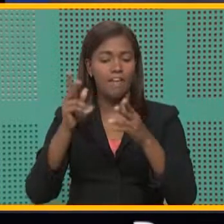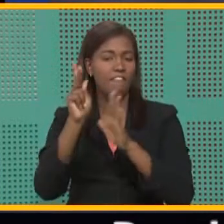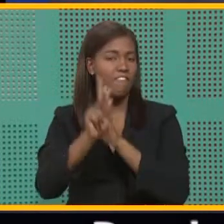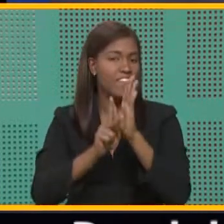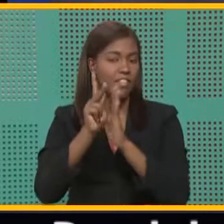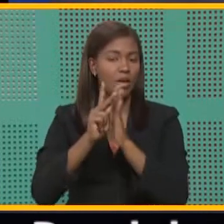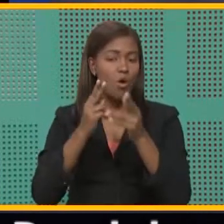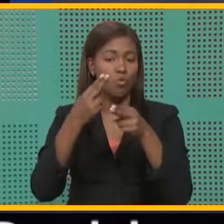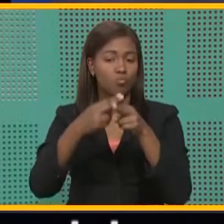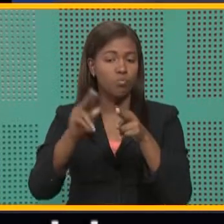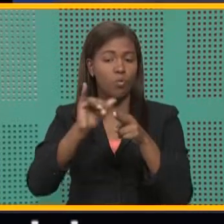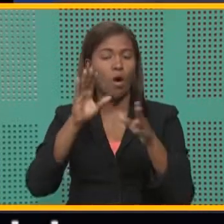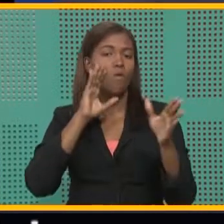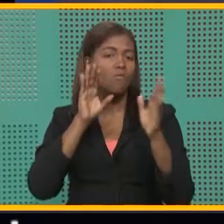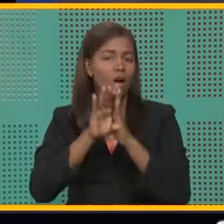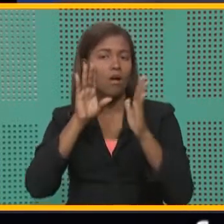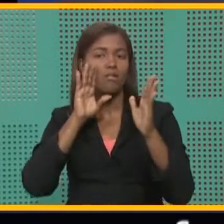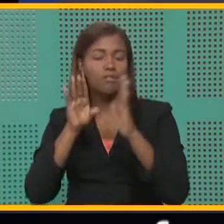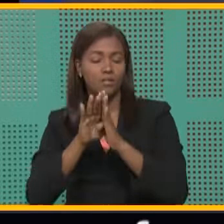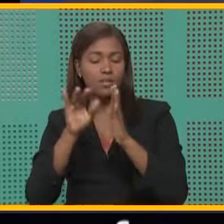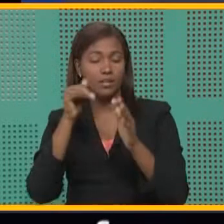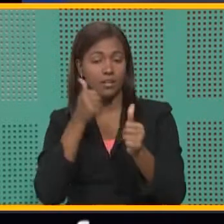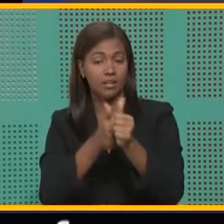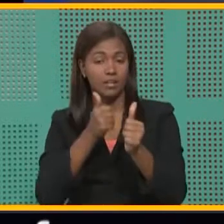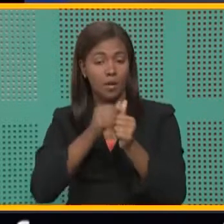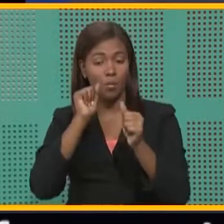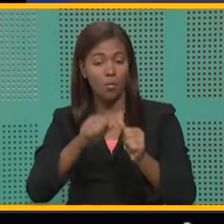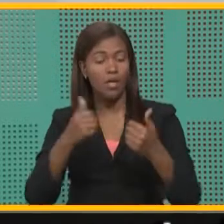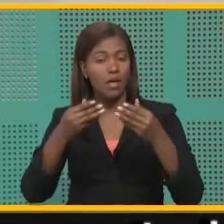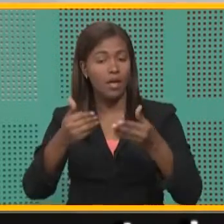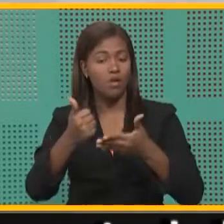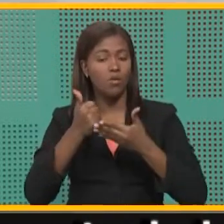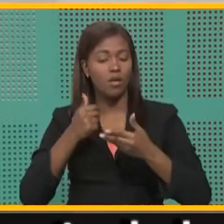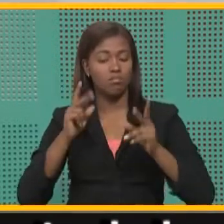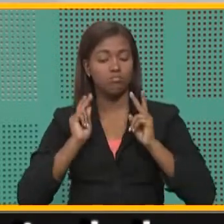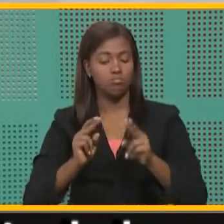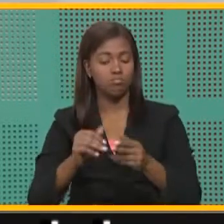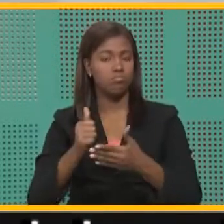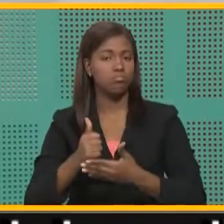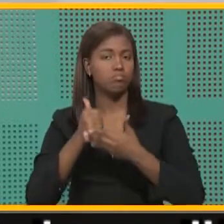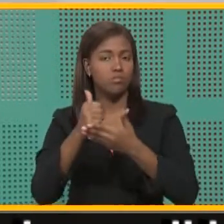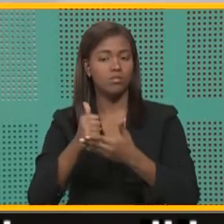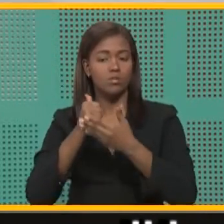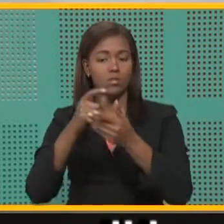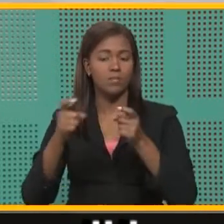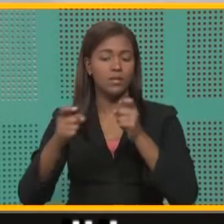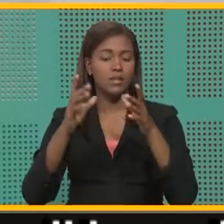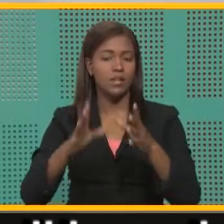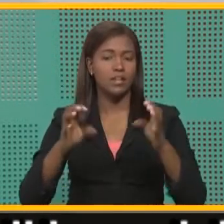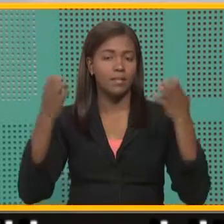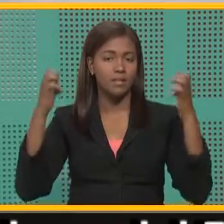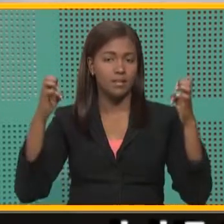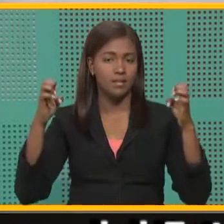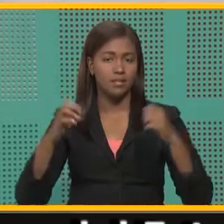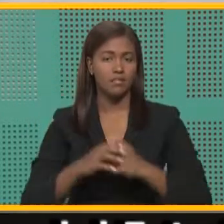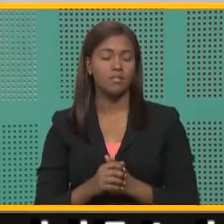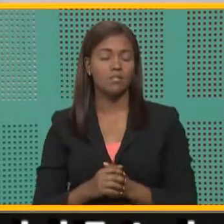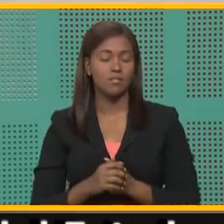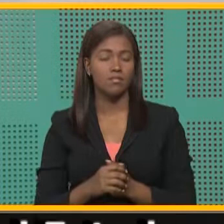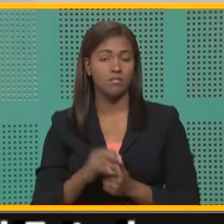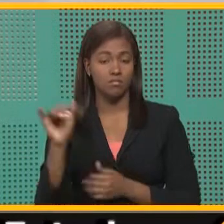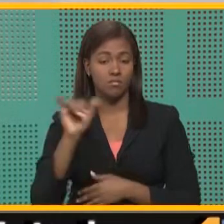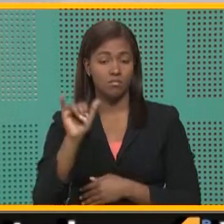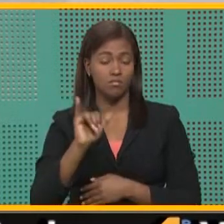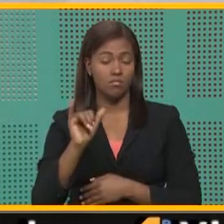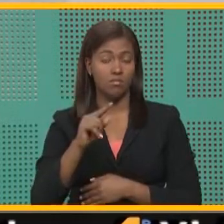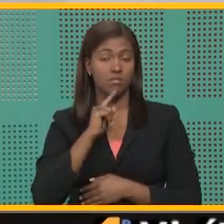y fotografías que a su vez nos permitirán agilizar las ayudas o el manejo de las emergencias. Sin lugar a